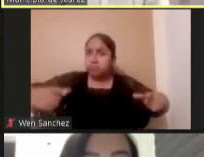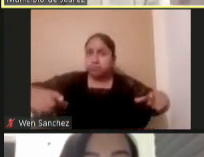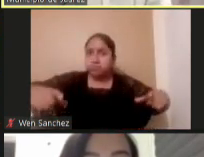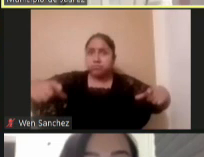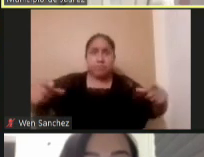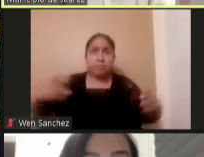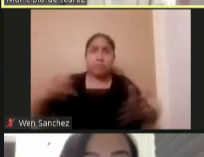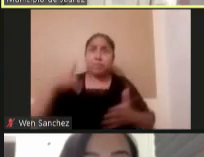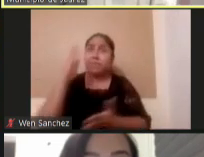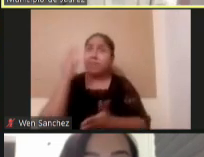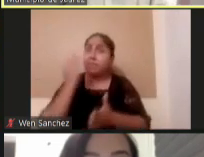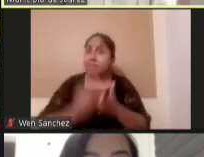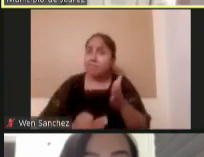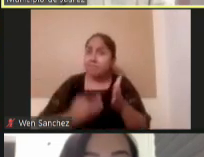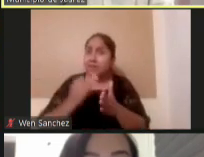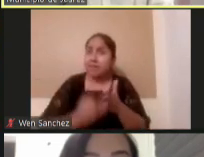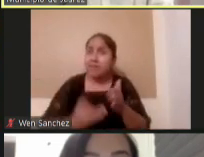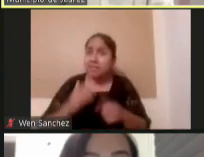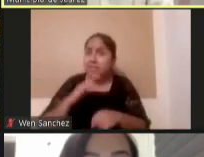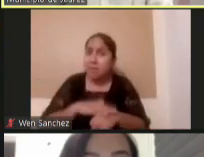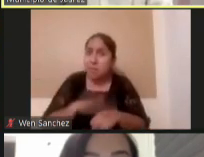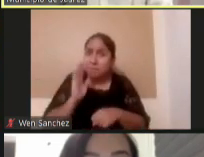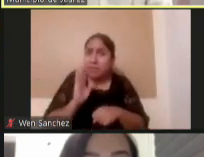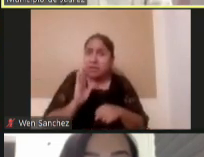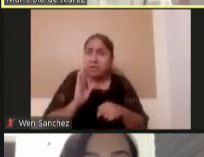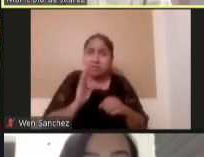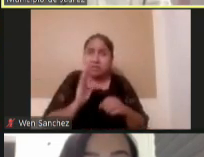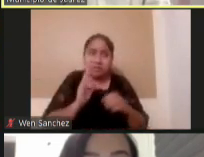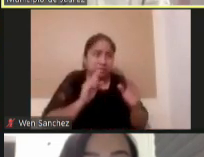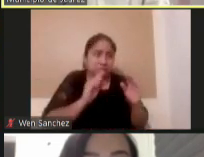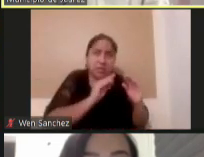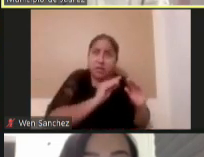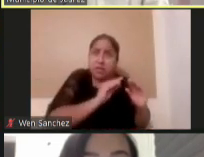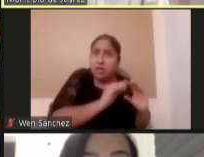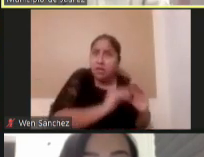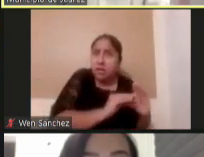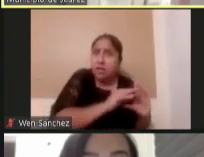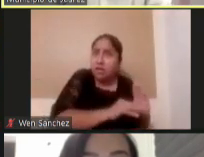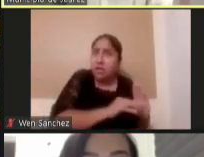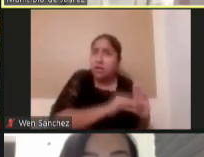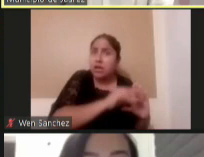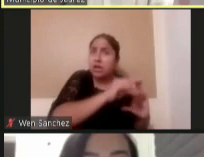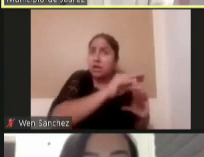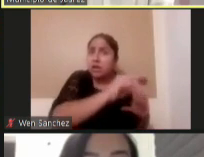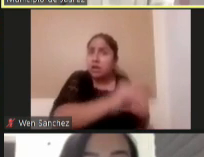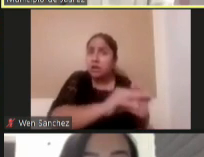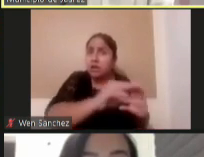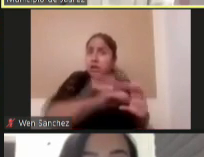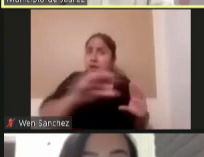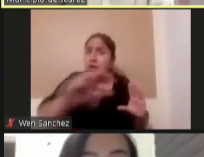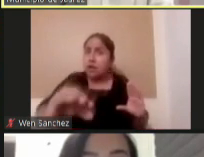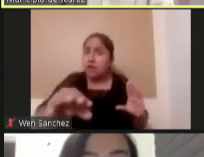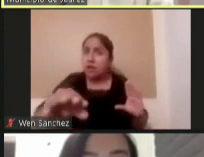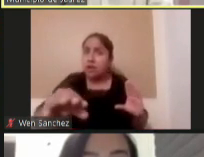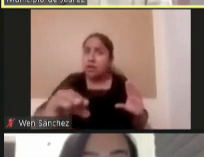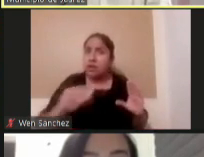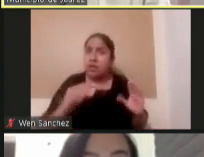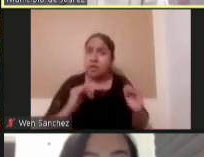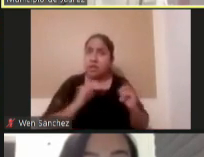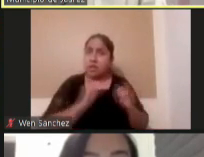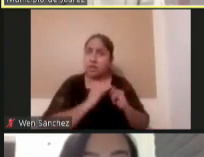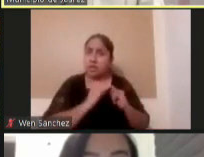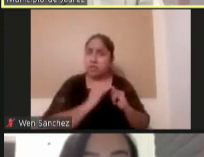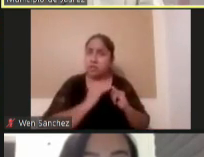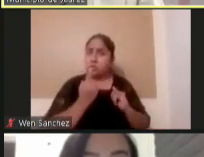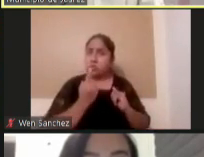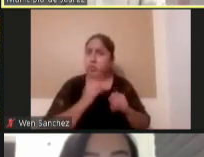falta instalaciones específicas para albergar a la nueva institución que todavía se encuentra en formación y que es la